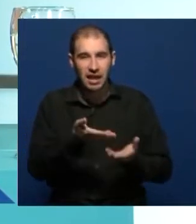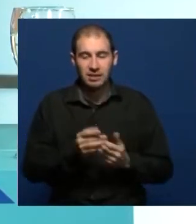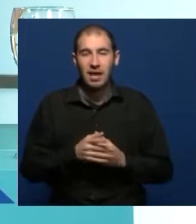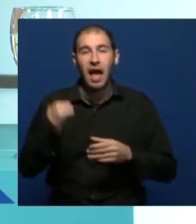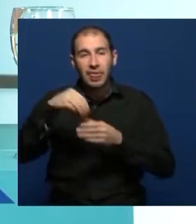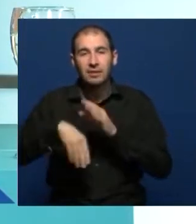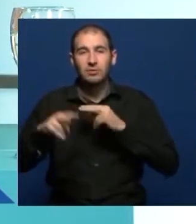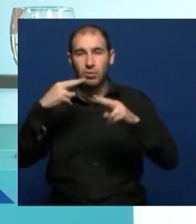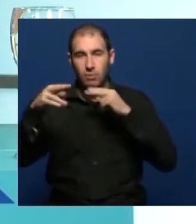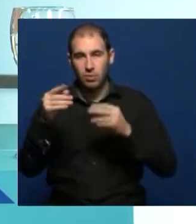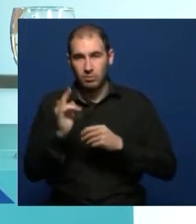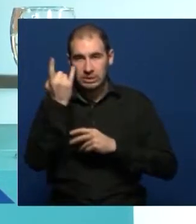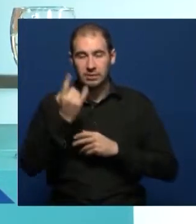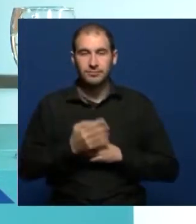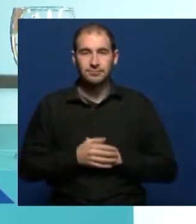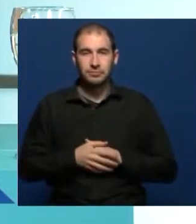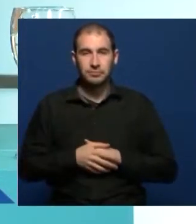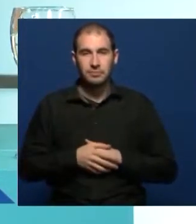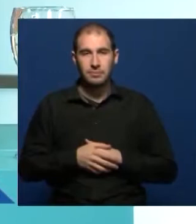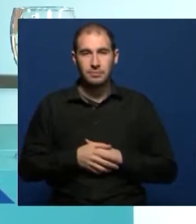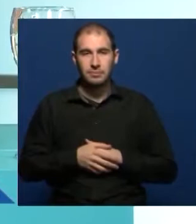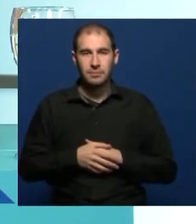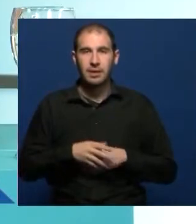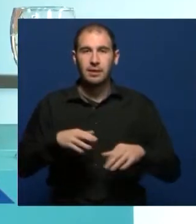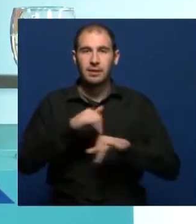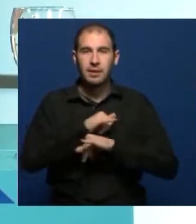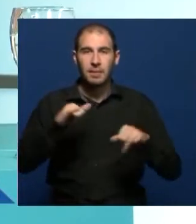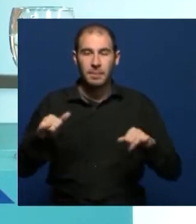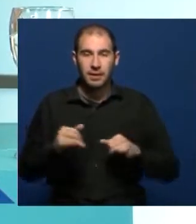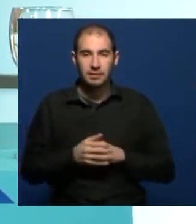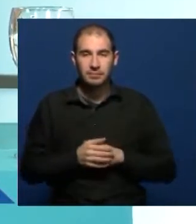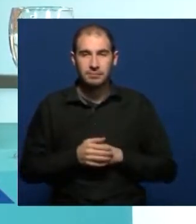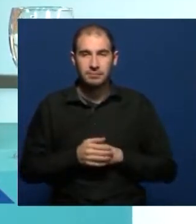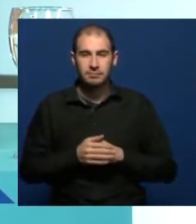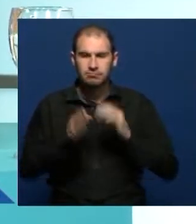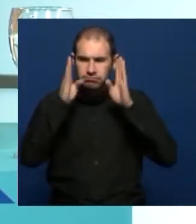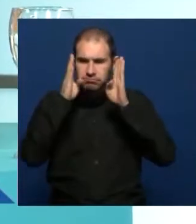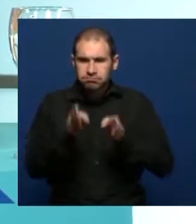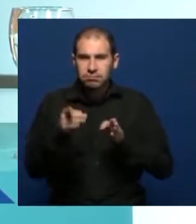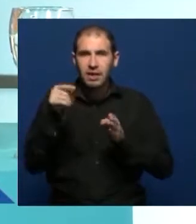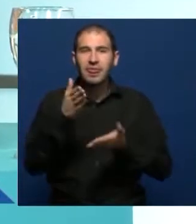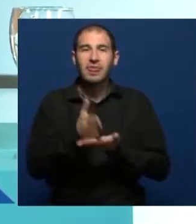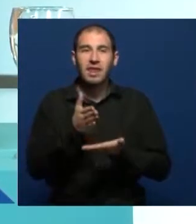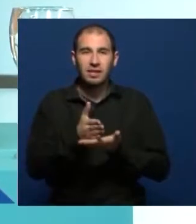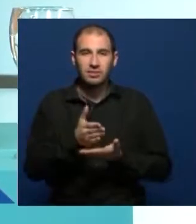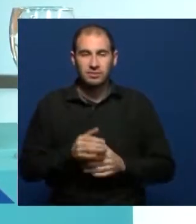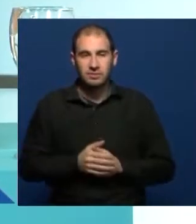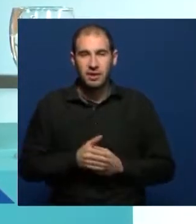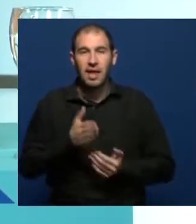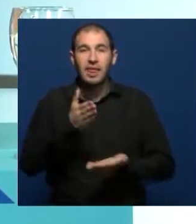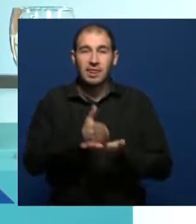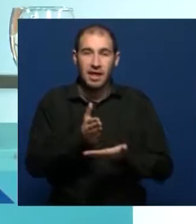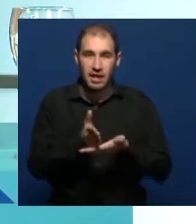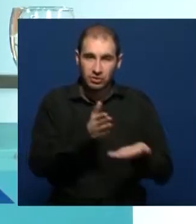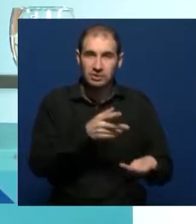mismo comedor universitario. Y la campaña pone el acento en los derechos, en